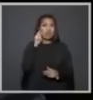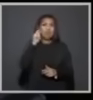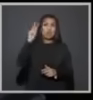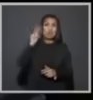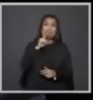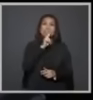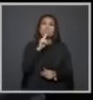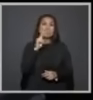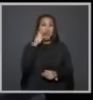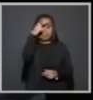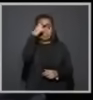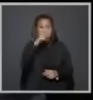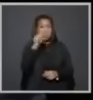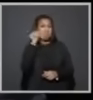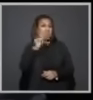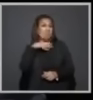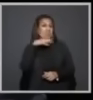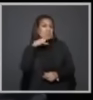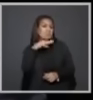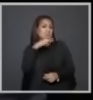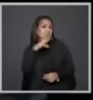y con corrupción.